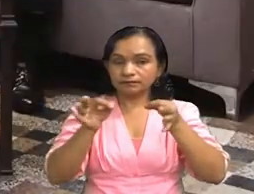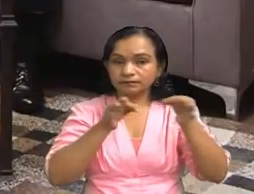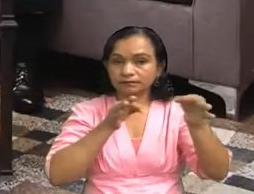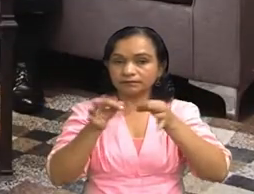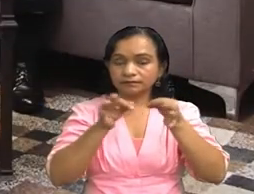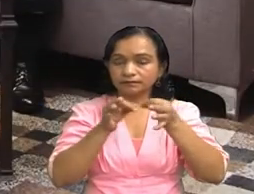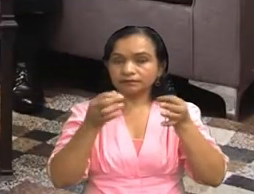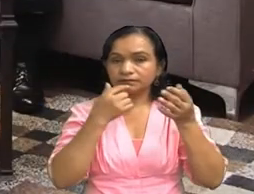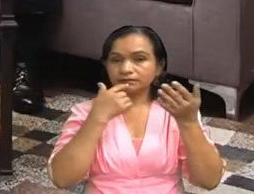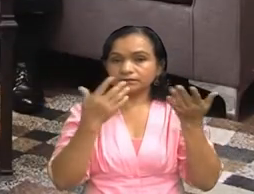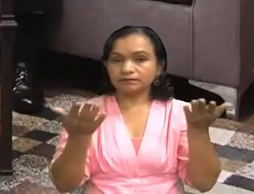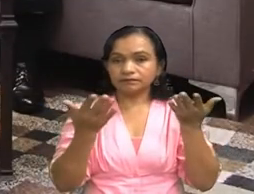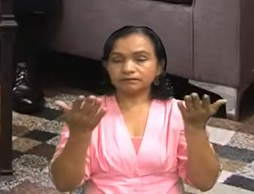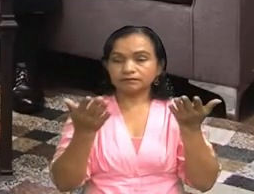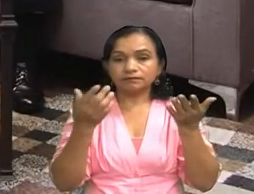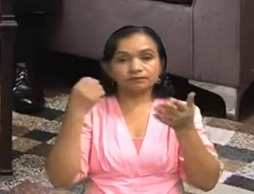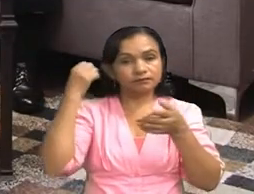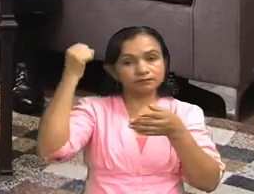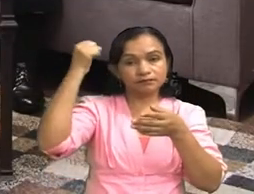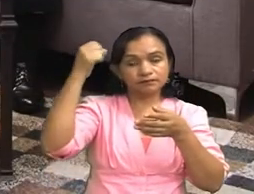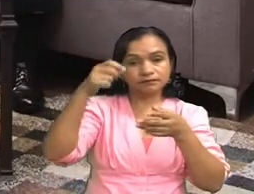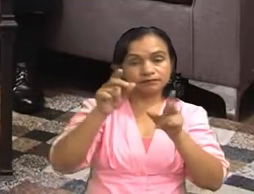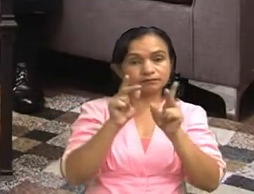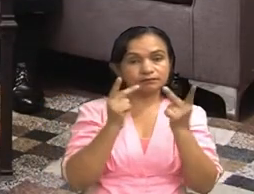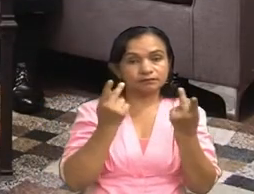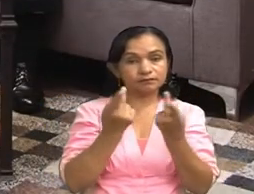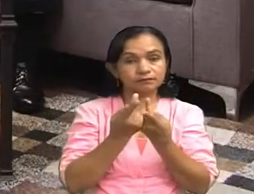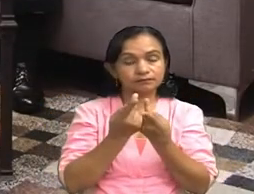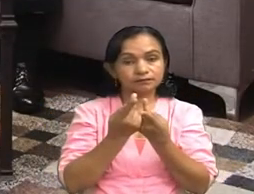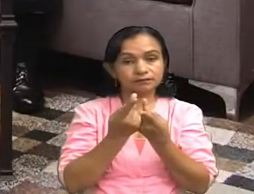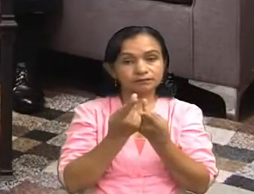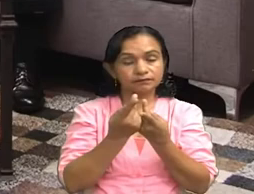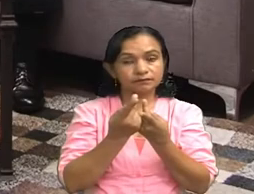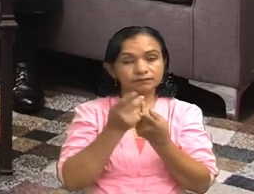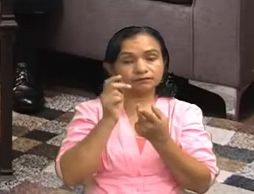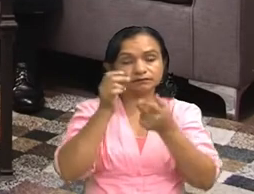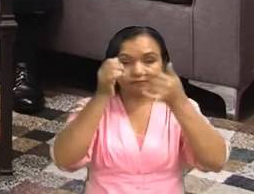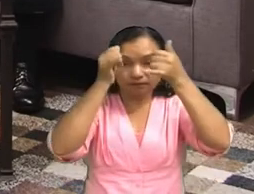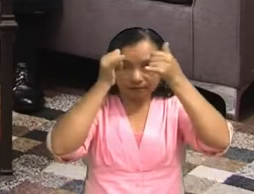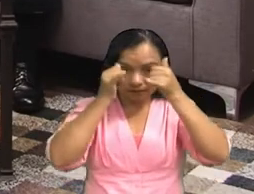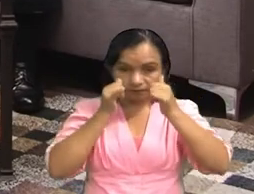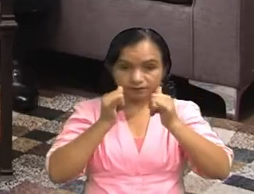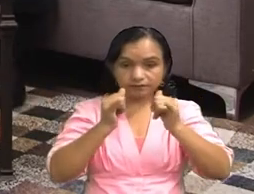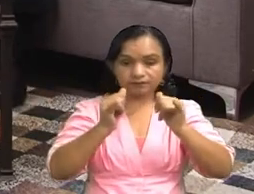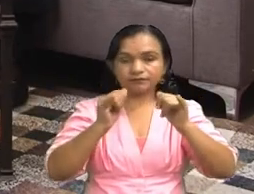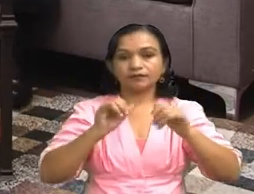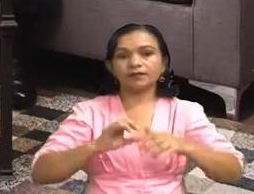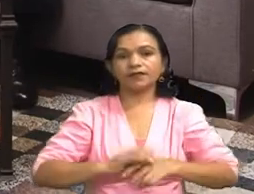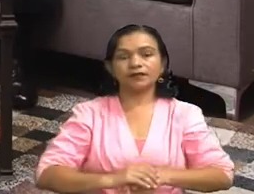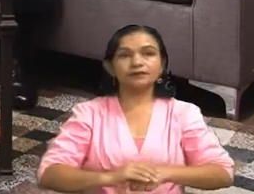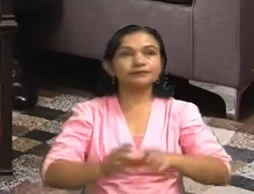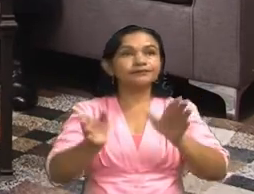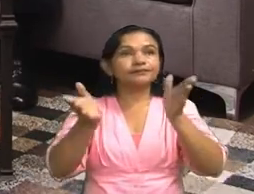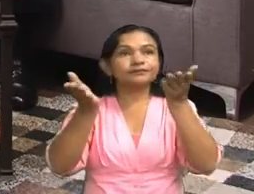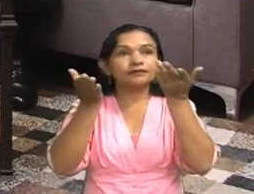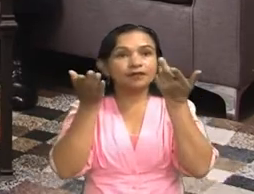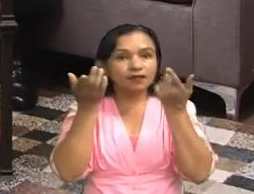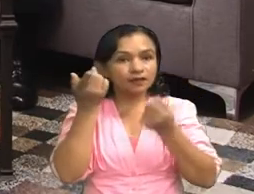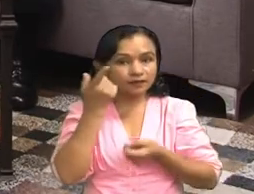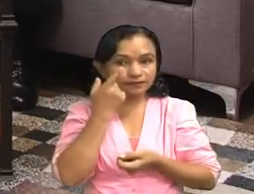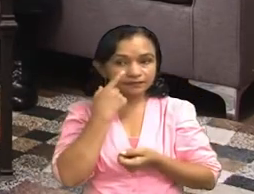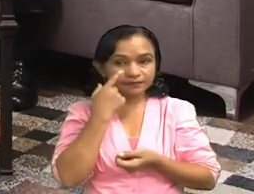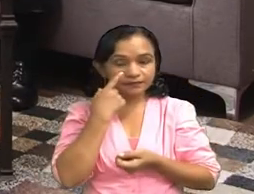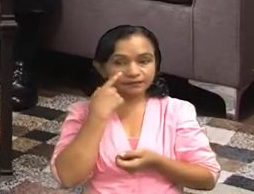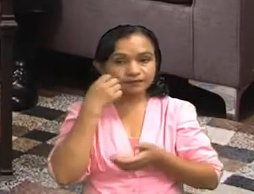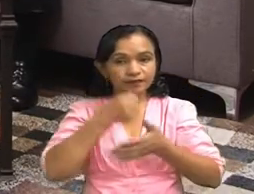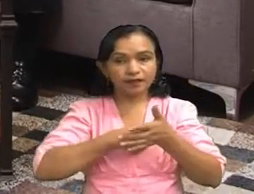por favor, estas conquistas alcanzadas por nuestro pueblo en cuanto al hato ganadero. Bueno, mira, es